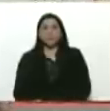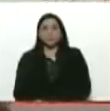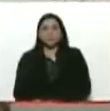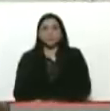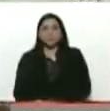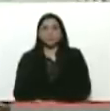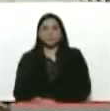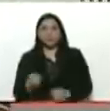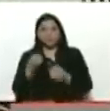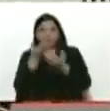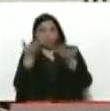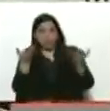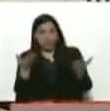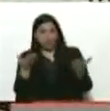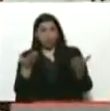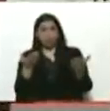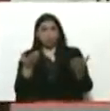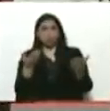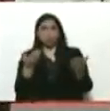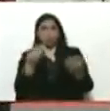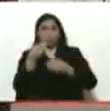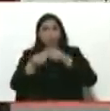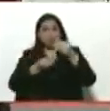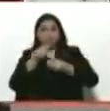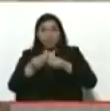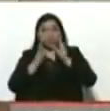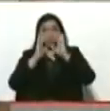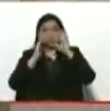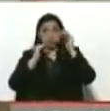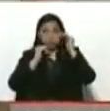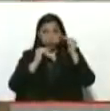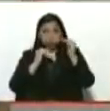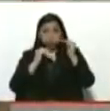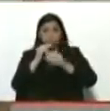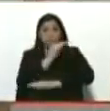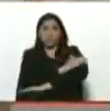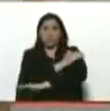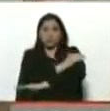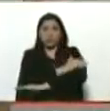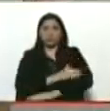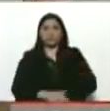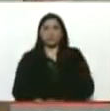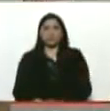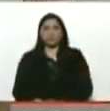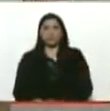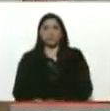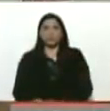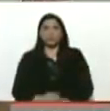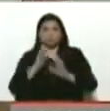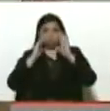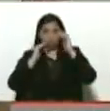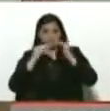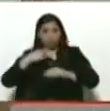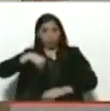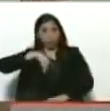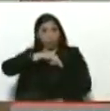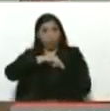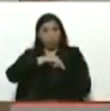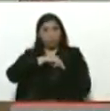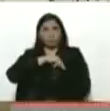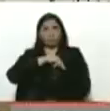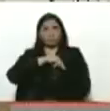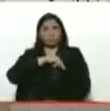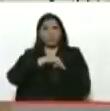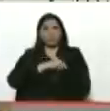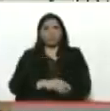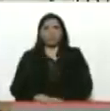Si ellos nos hubiesen parado a nosotros, la oposición, estoy por allá, ¿va? Si ellos nos hubiesen parado a nosotros, lo que uno